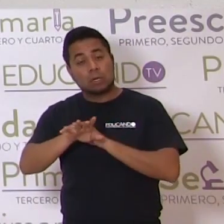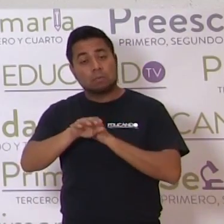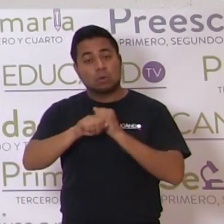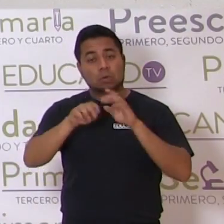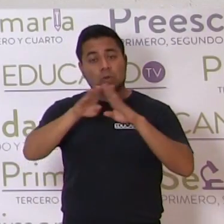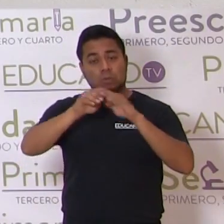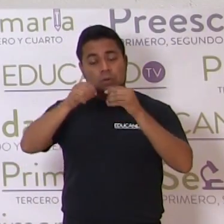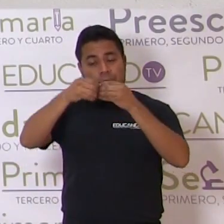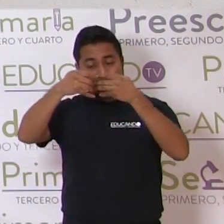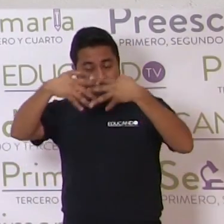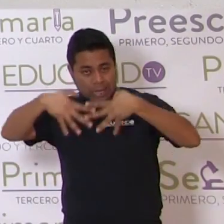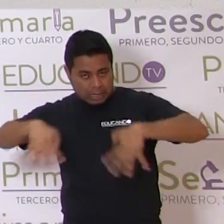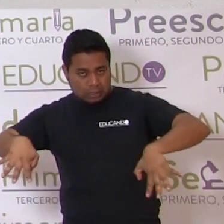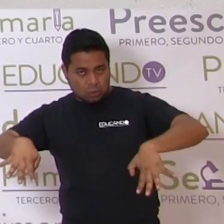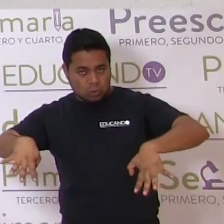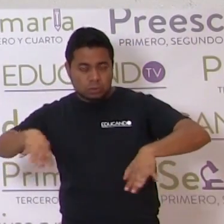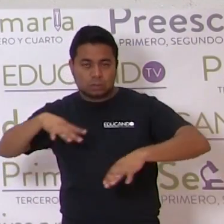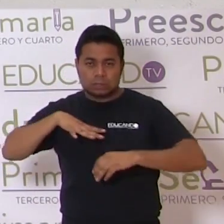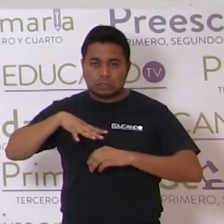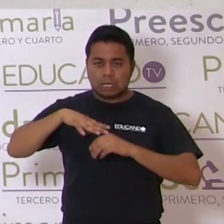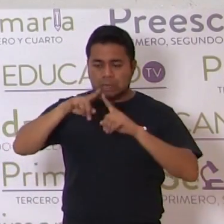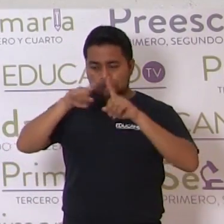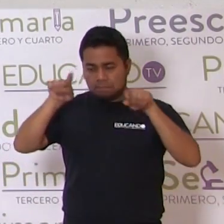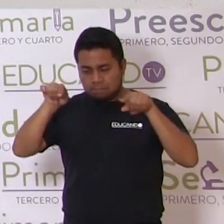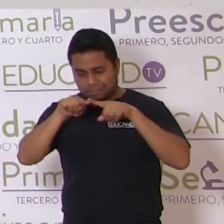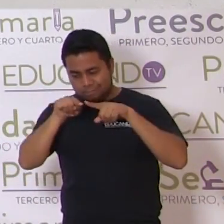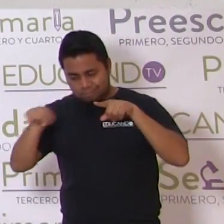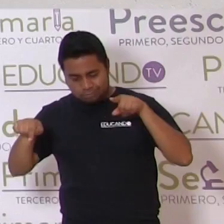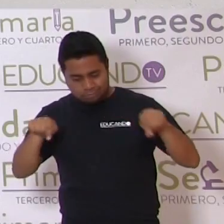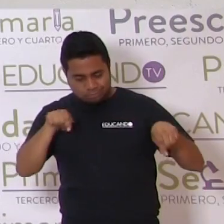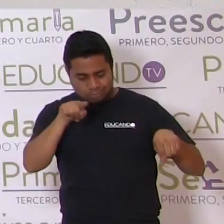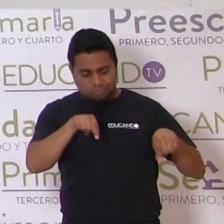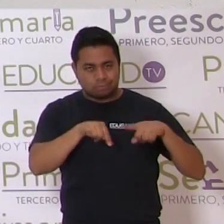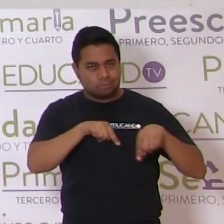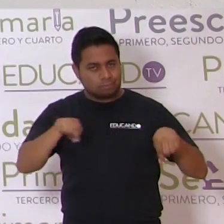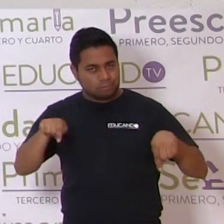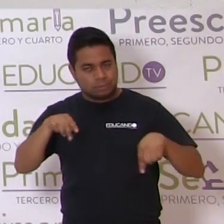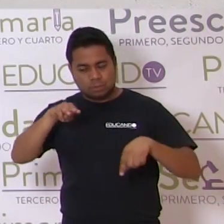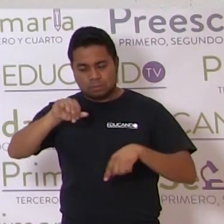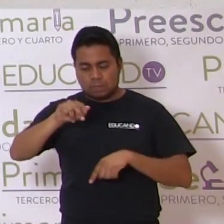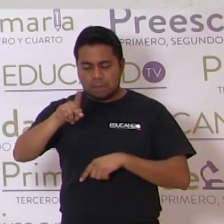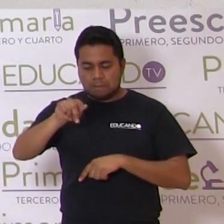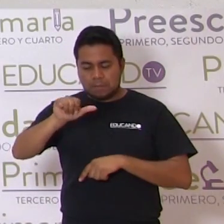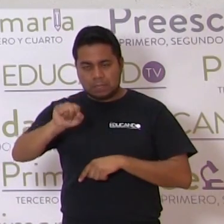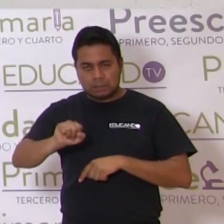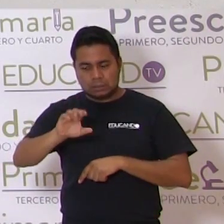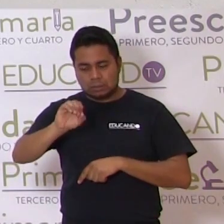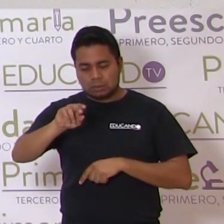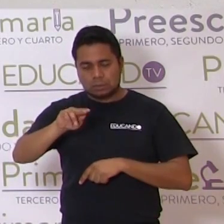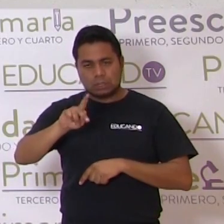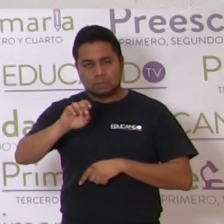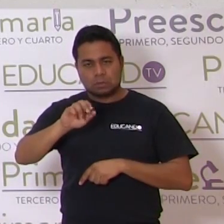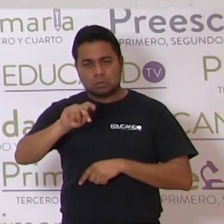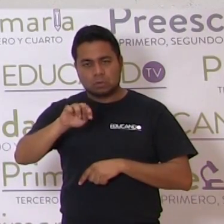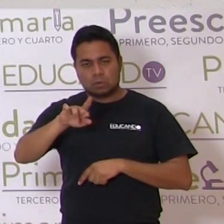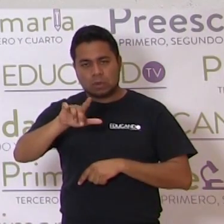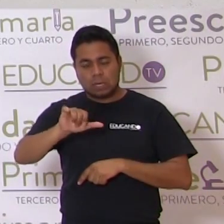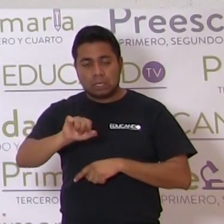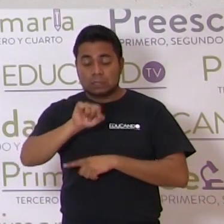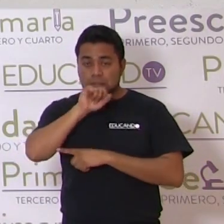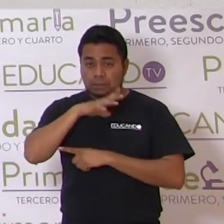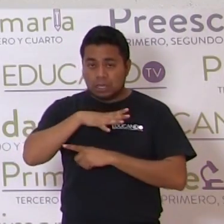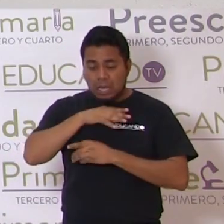jerárquicos, hay diagramas de mapas conceptuales, hay diagramas de desarrollo